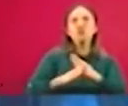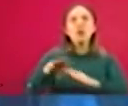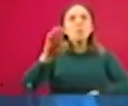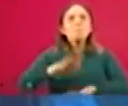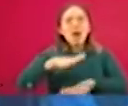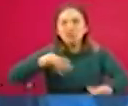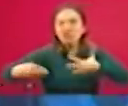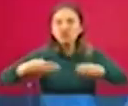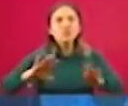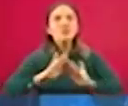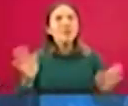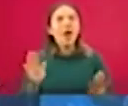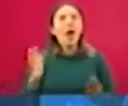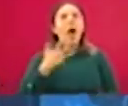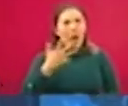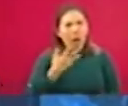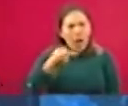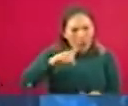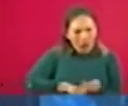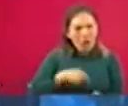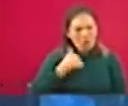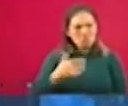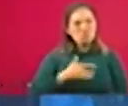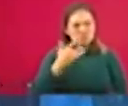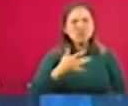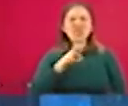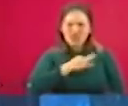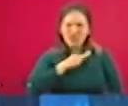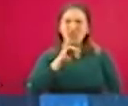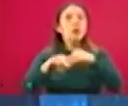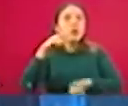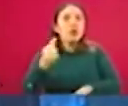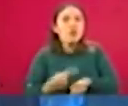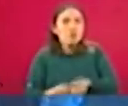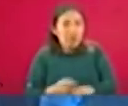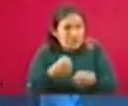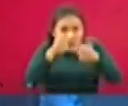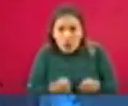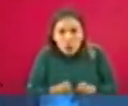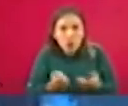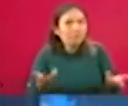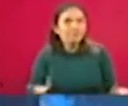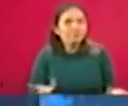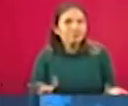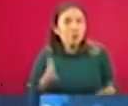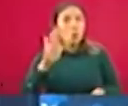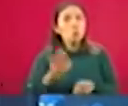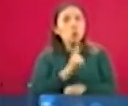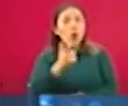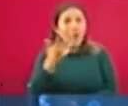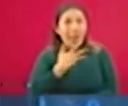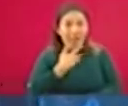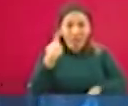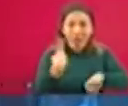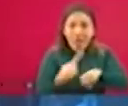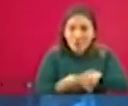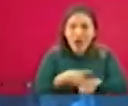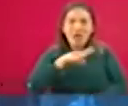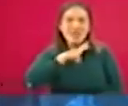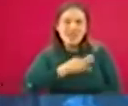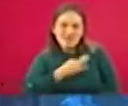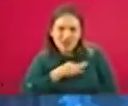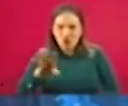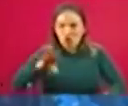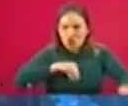de multiplicación, no ocurren en el resultado final de la cuenta de casos, cambian cada semana, varían de acuerdo a la edad